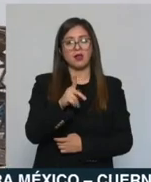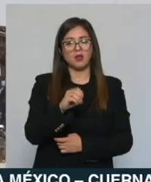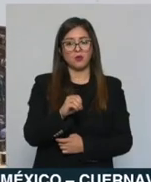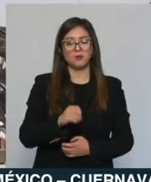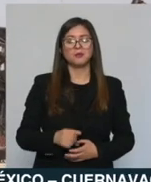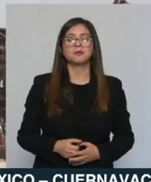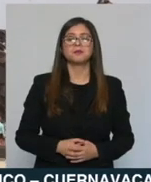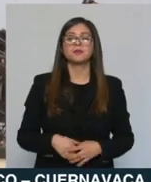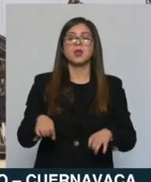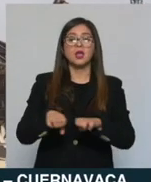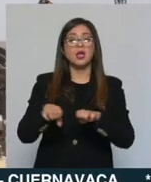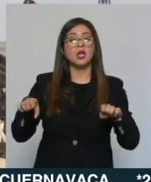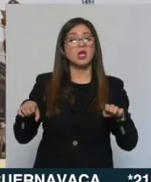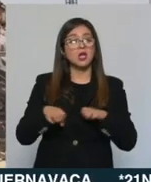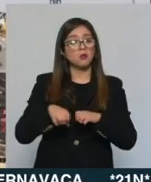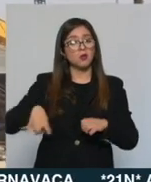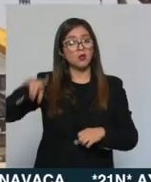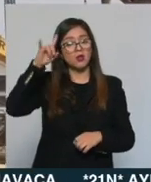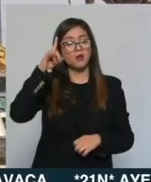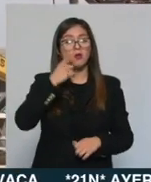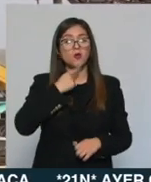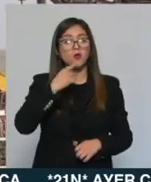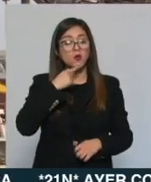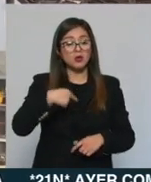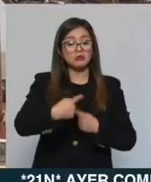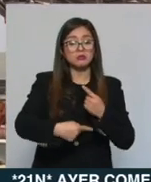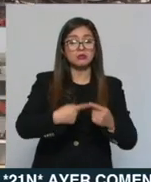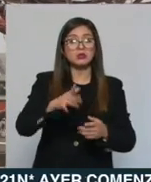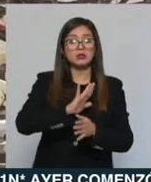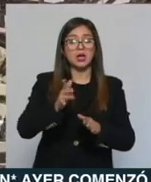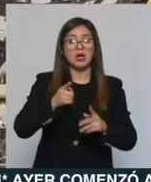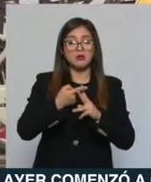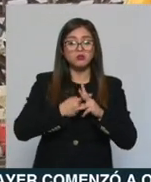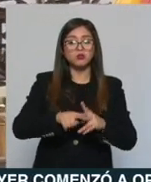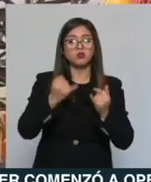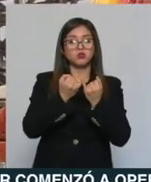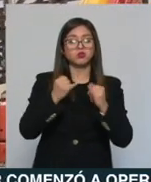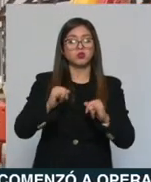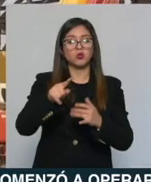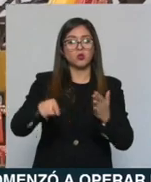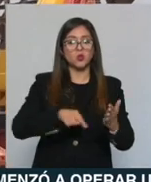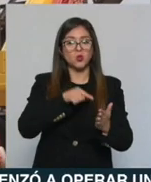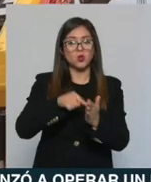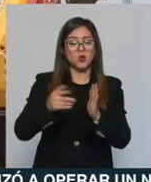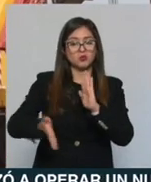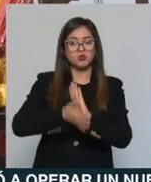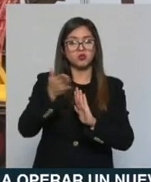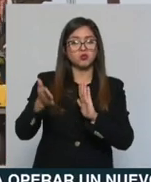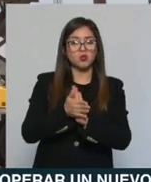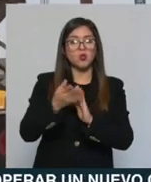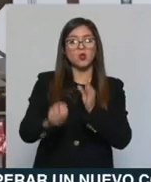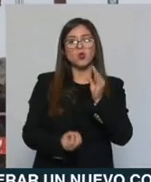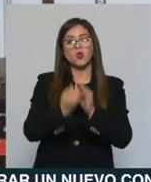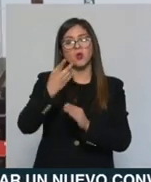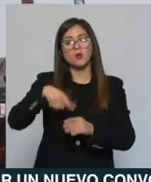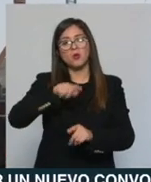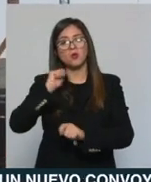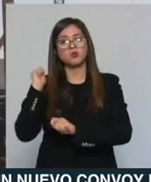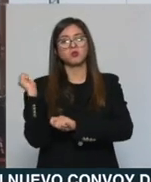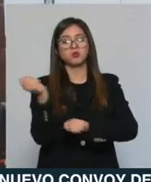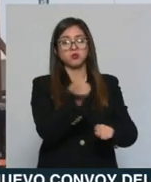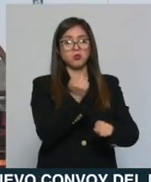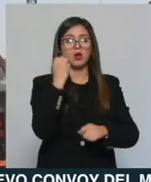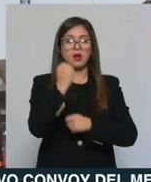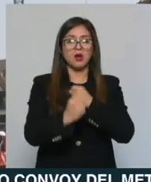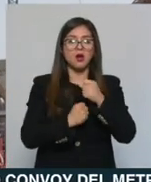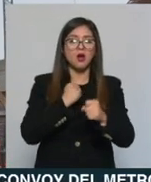Rojos del México estarán estrenando en próximos días lo que será su nuevo hogar. El estadio Alfredo Harpe Lu será la nueva fortaleza del equipo escarlata, que a lo largo